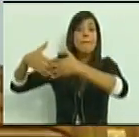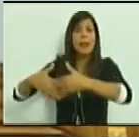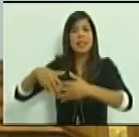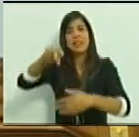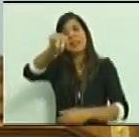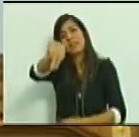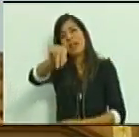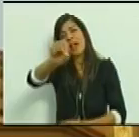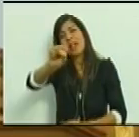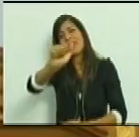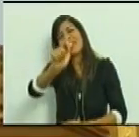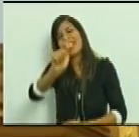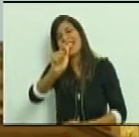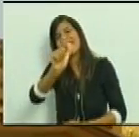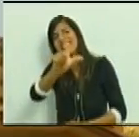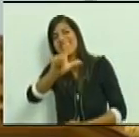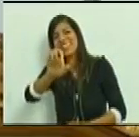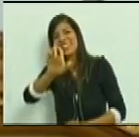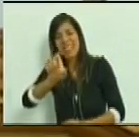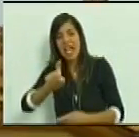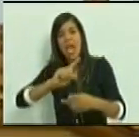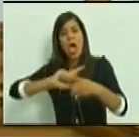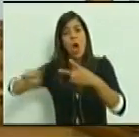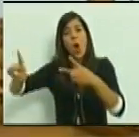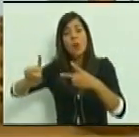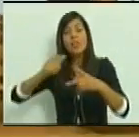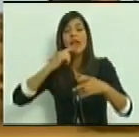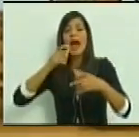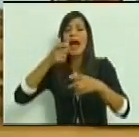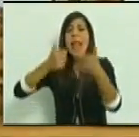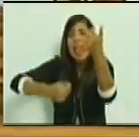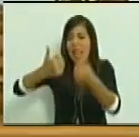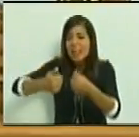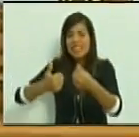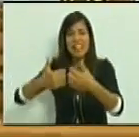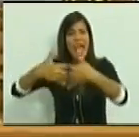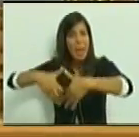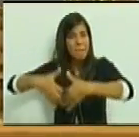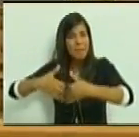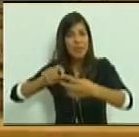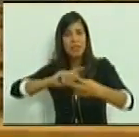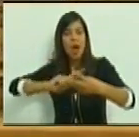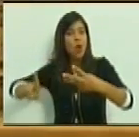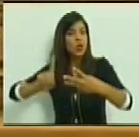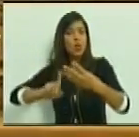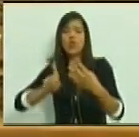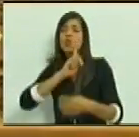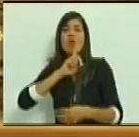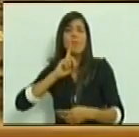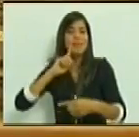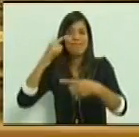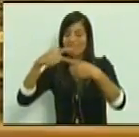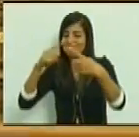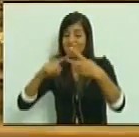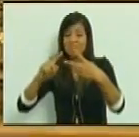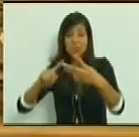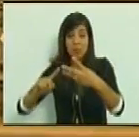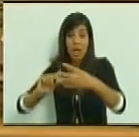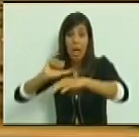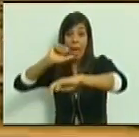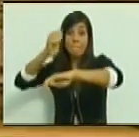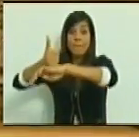como Parmalat, como Syngenta, como Monsanto, como Cargill, en el